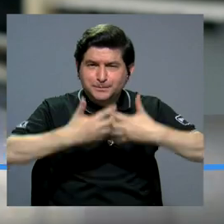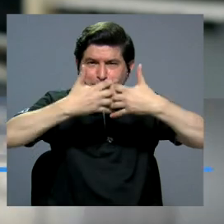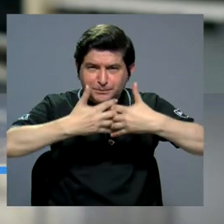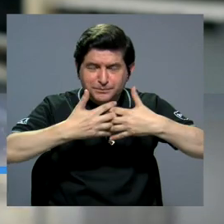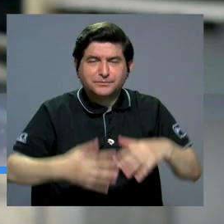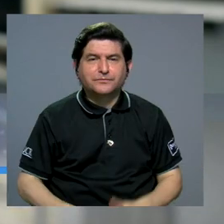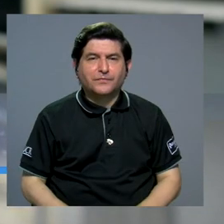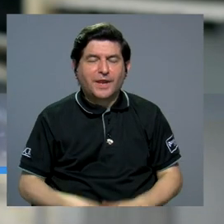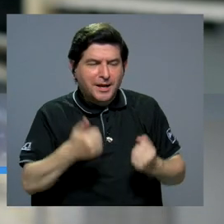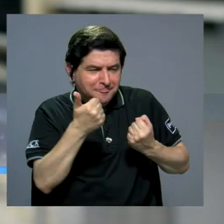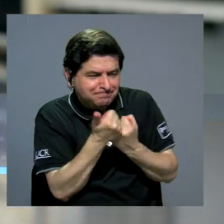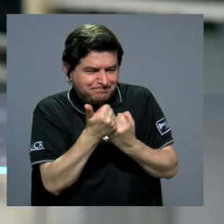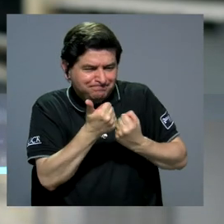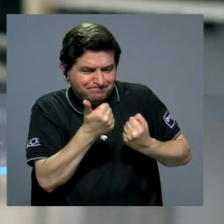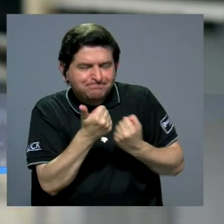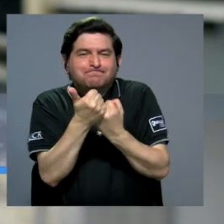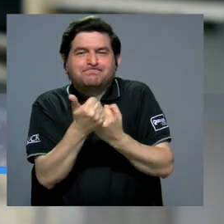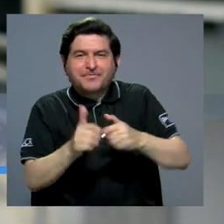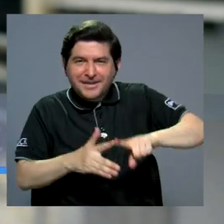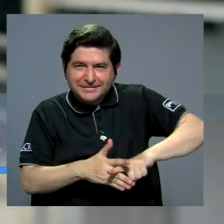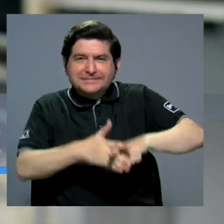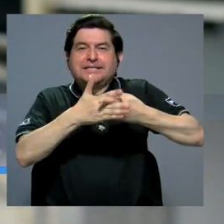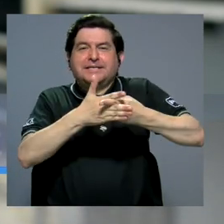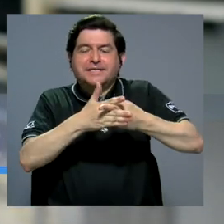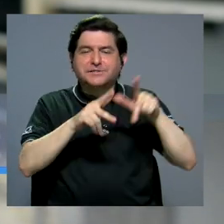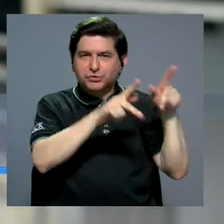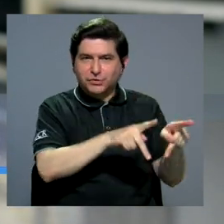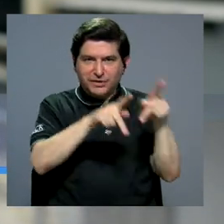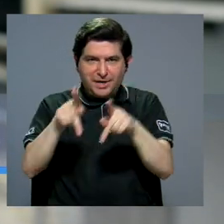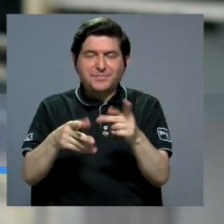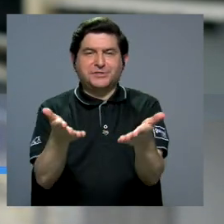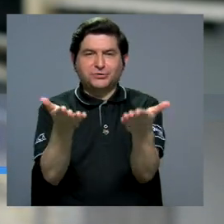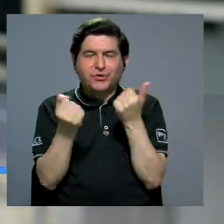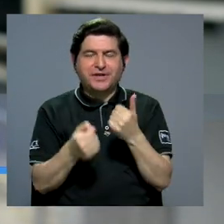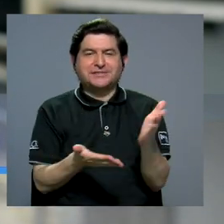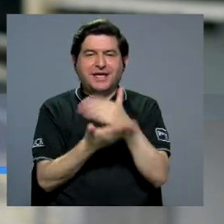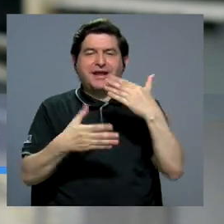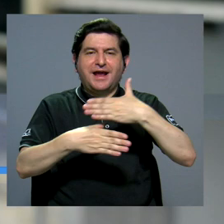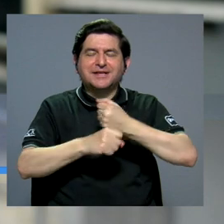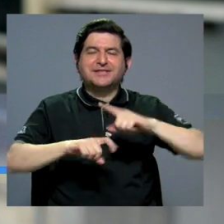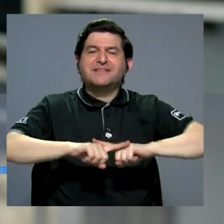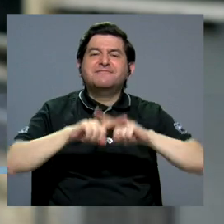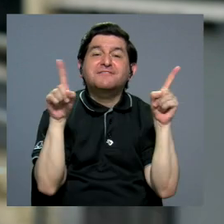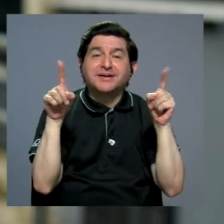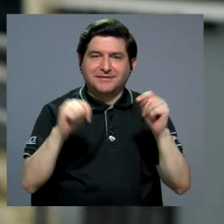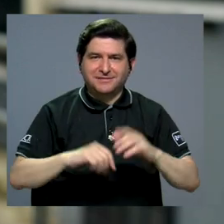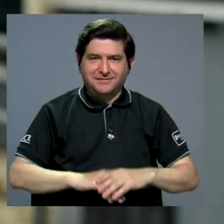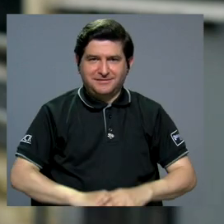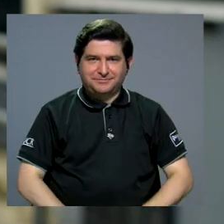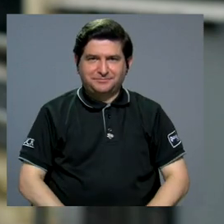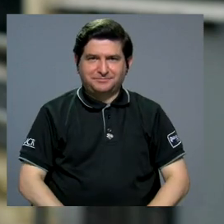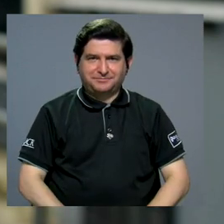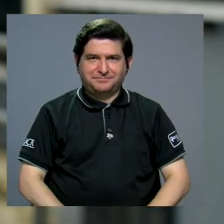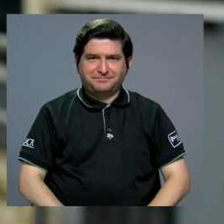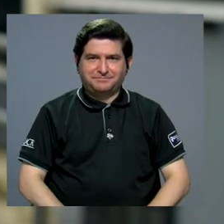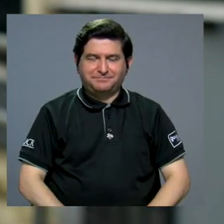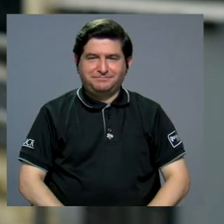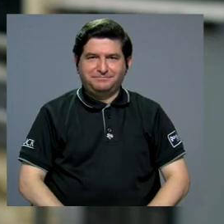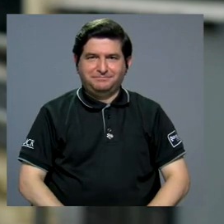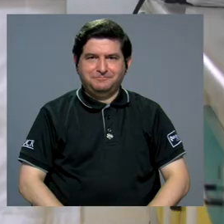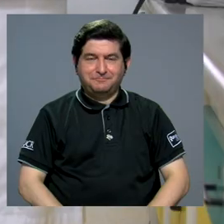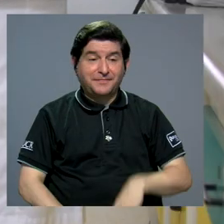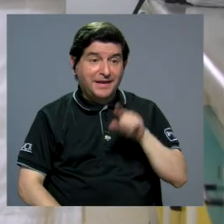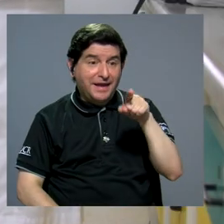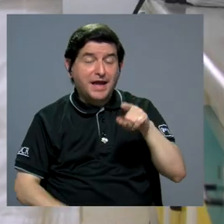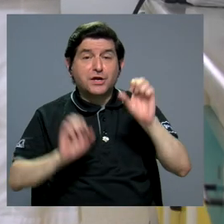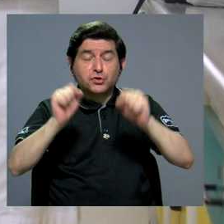emprendimiento, dar ese empujón inicial a personas que quieran hacer algo diferente, que